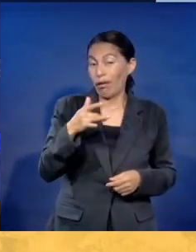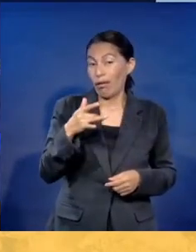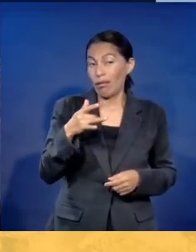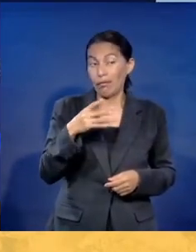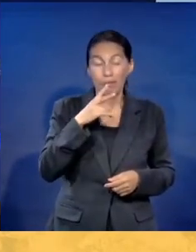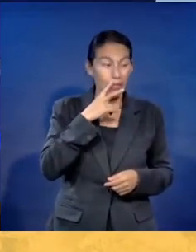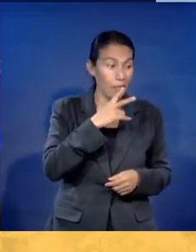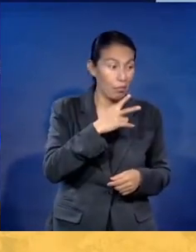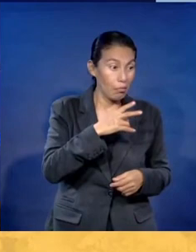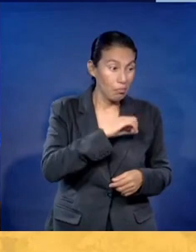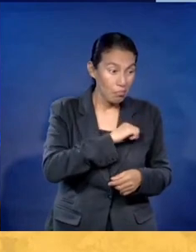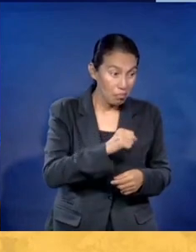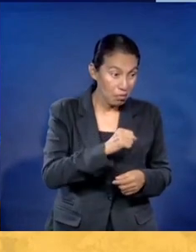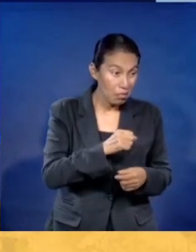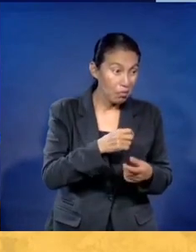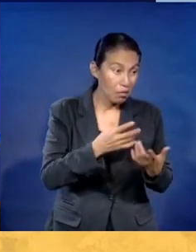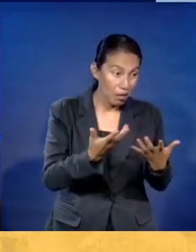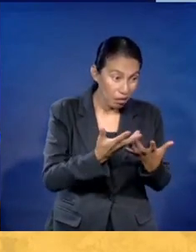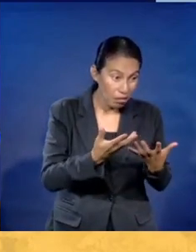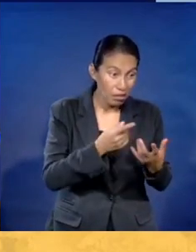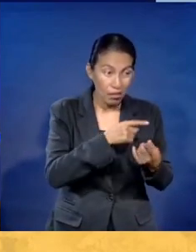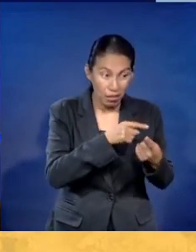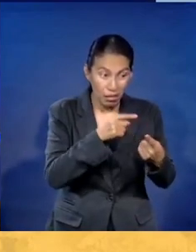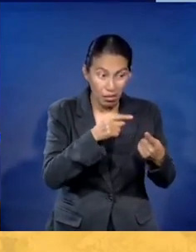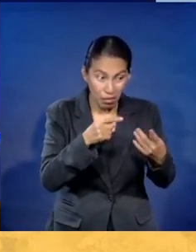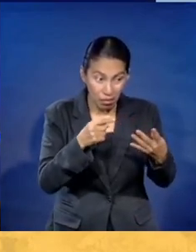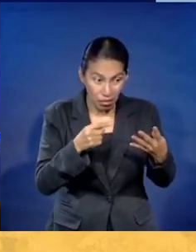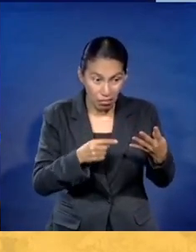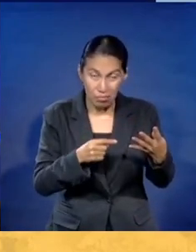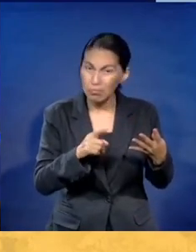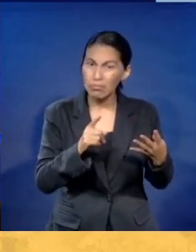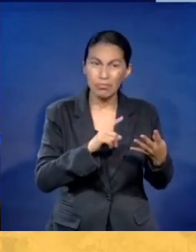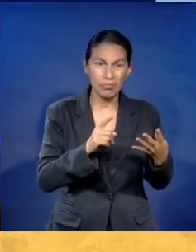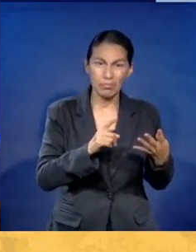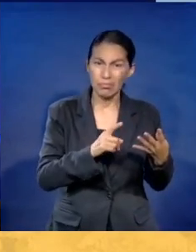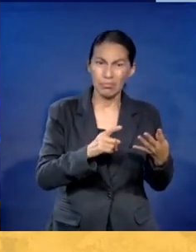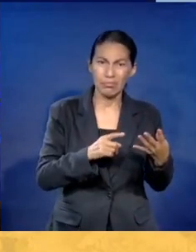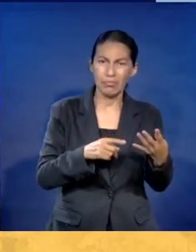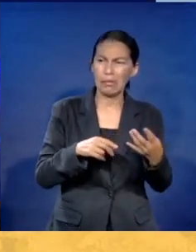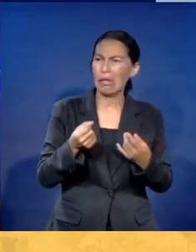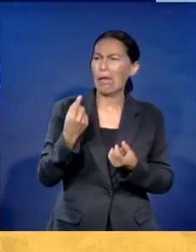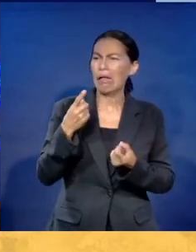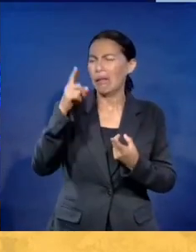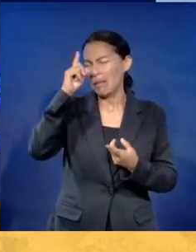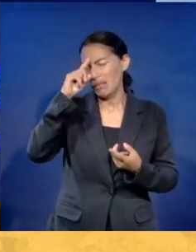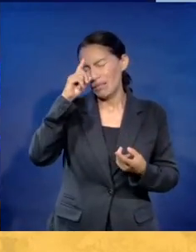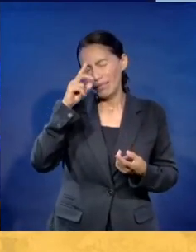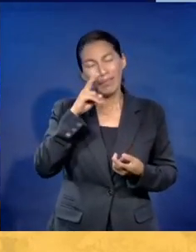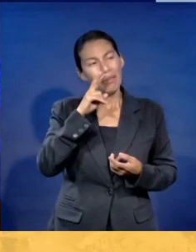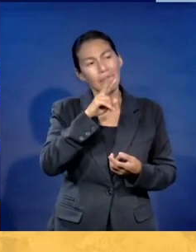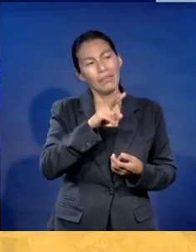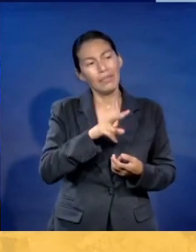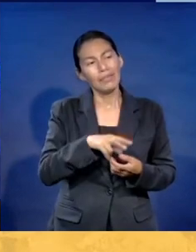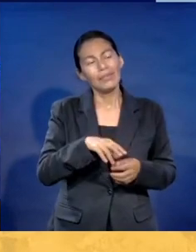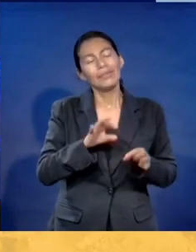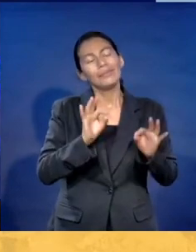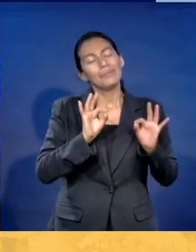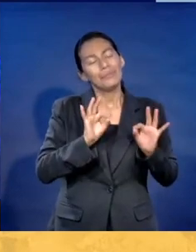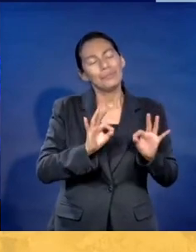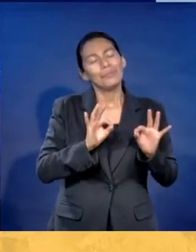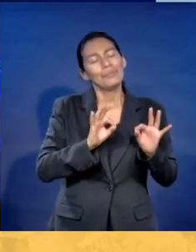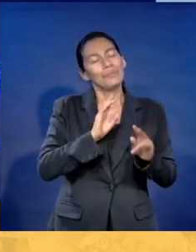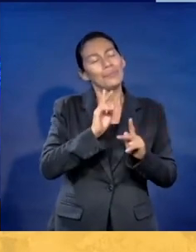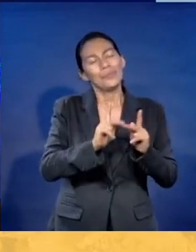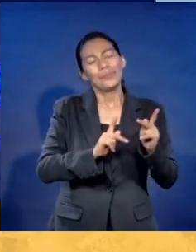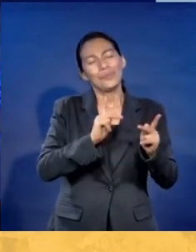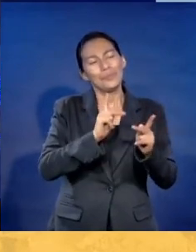de nadie Y usted le puede decir a alguien pero ya te fijaste bien sí es perfecto pero